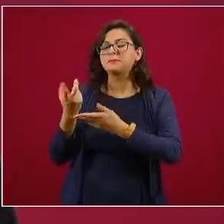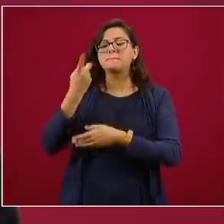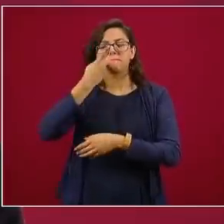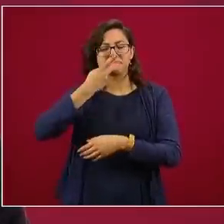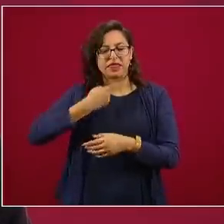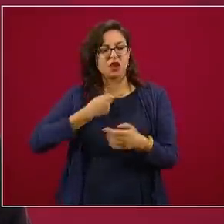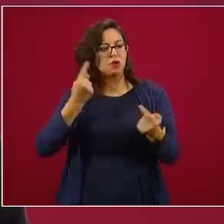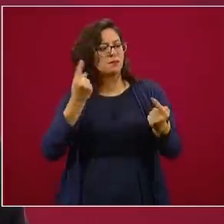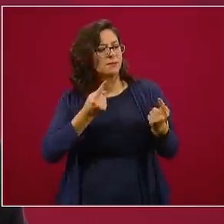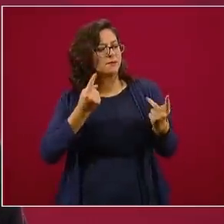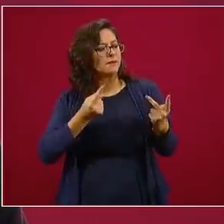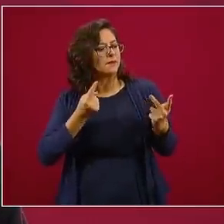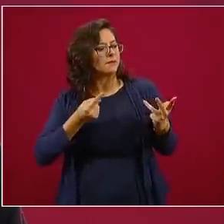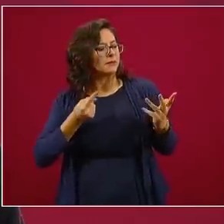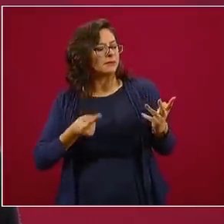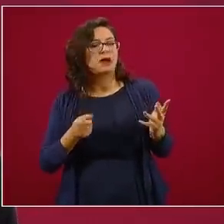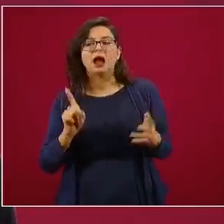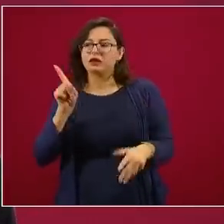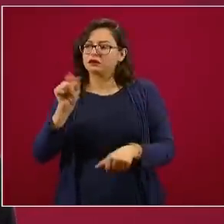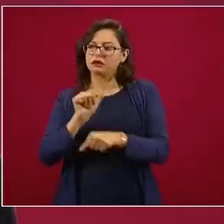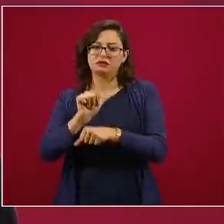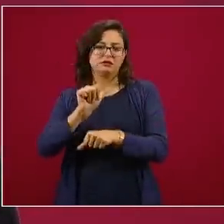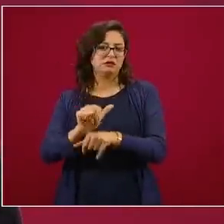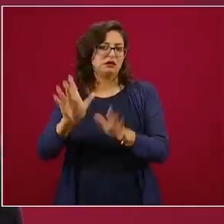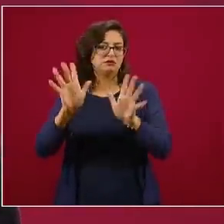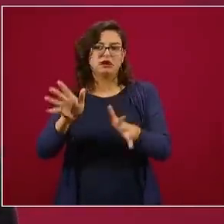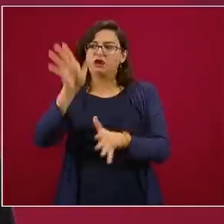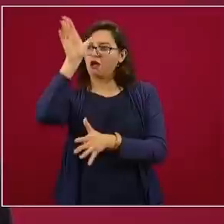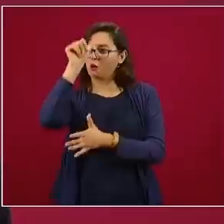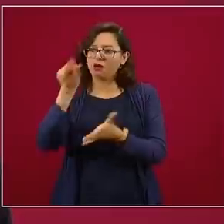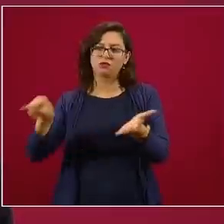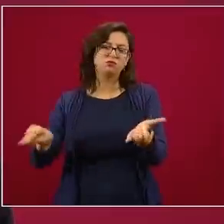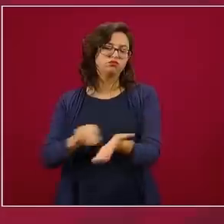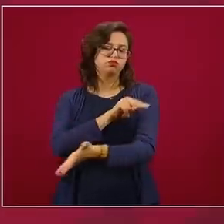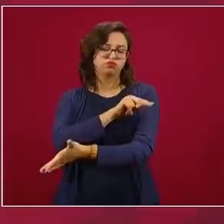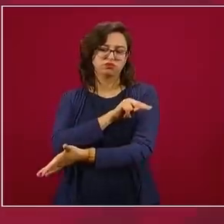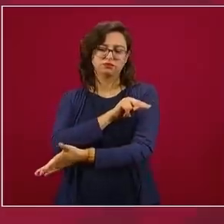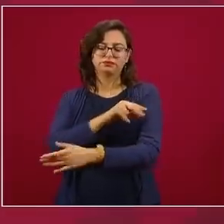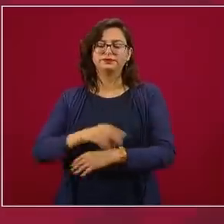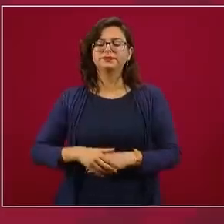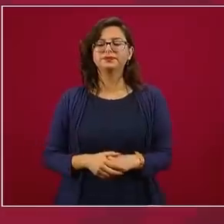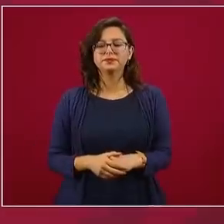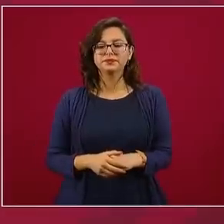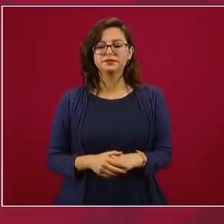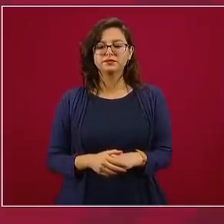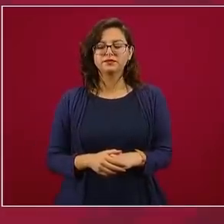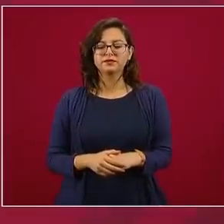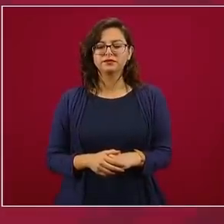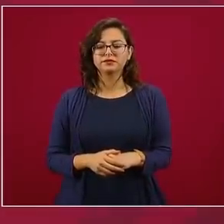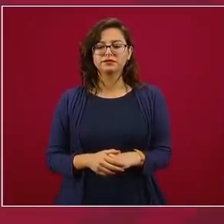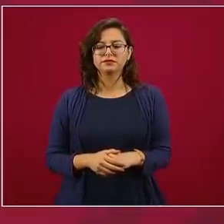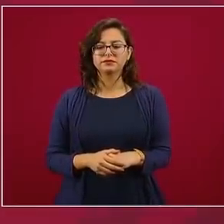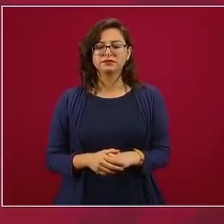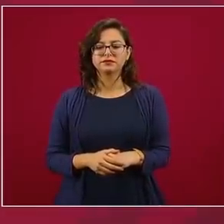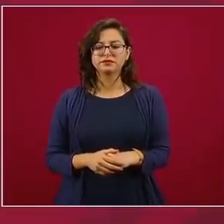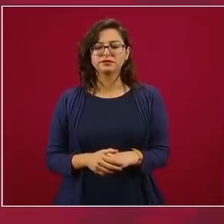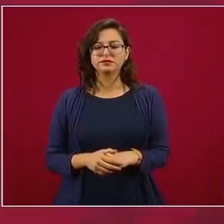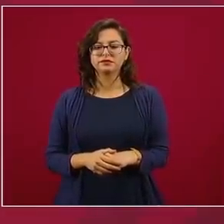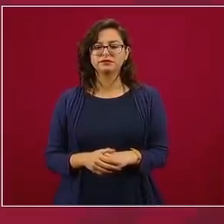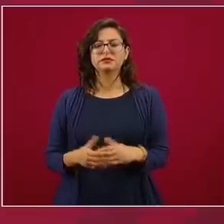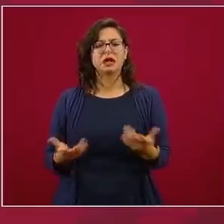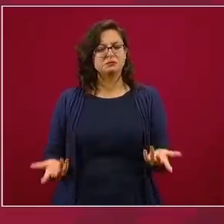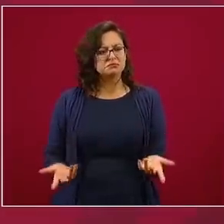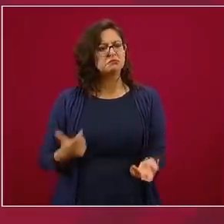informarme de que ya ellos habían firmado el acuerdo y que les daba